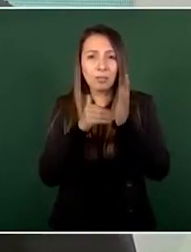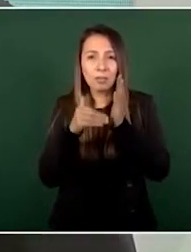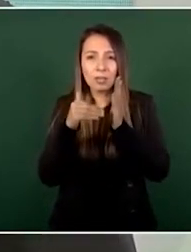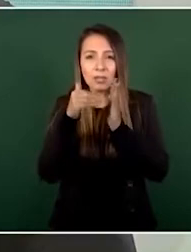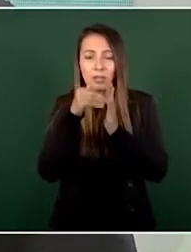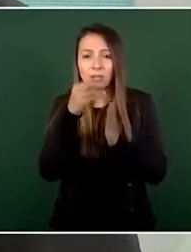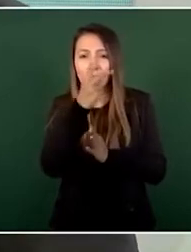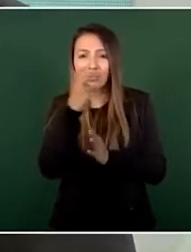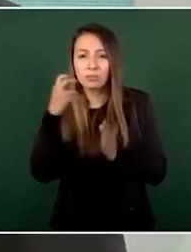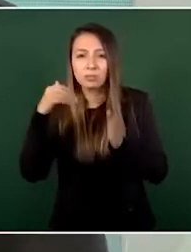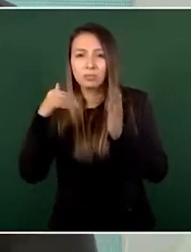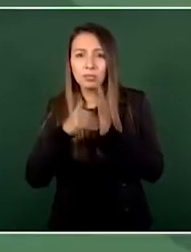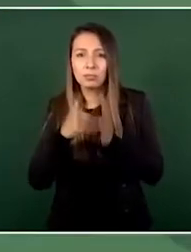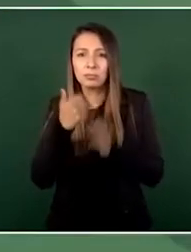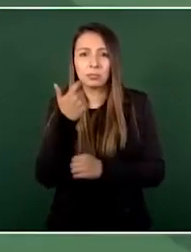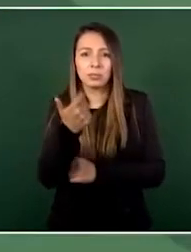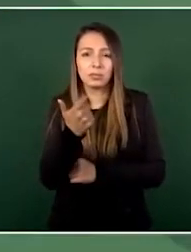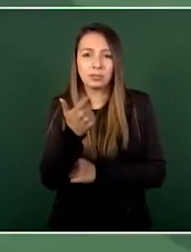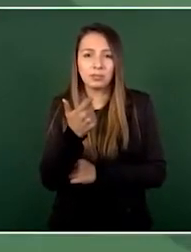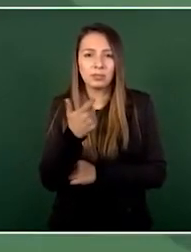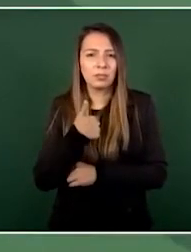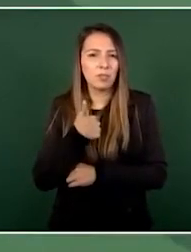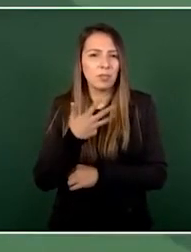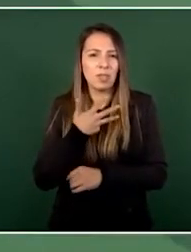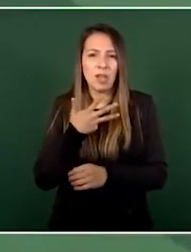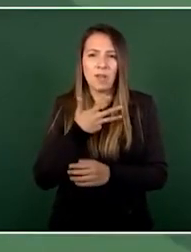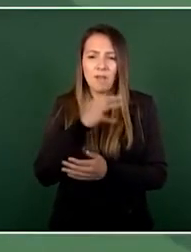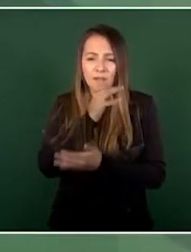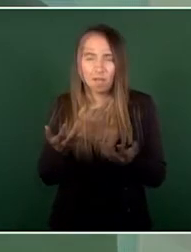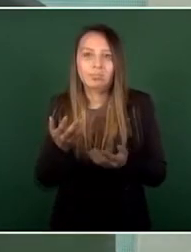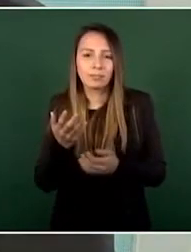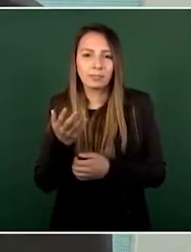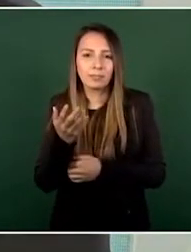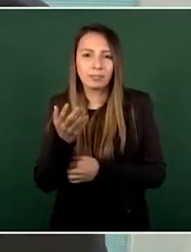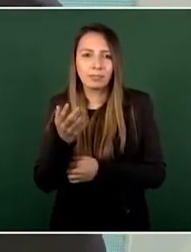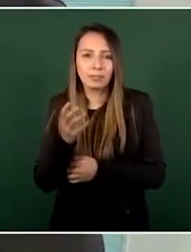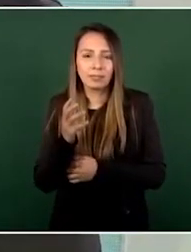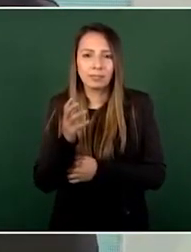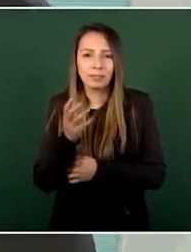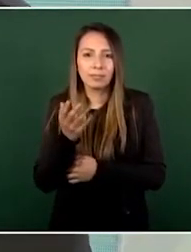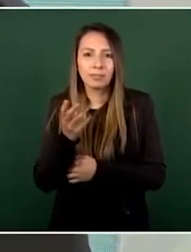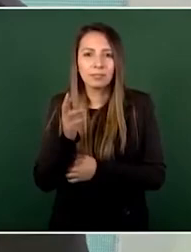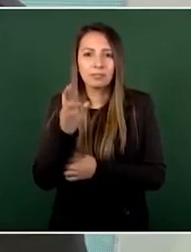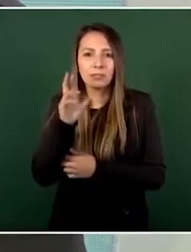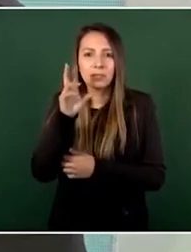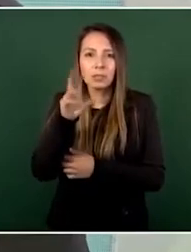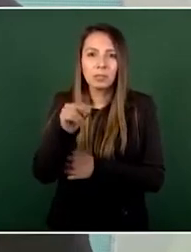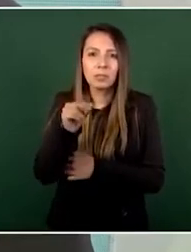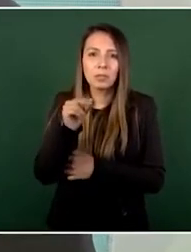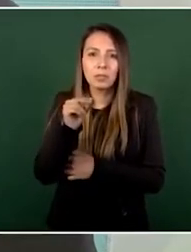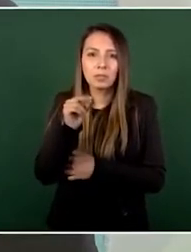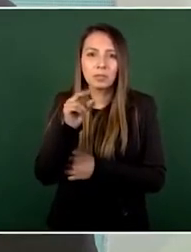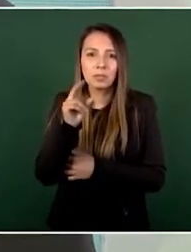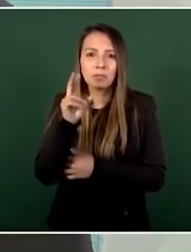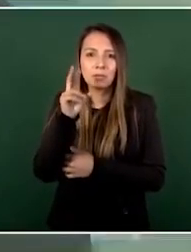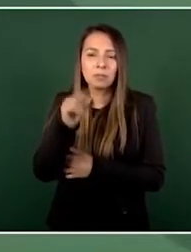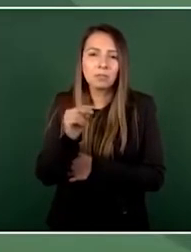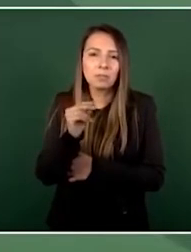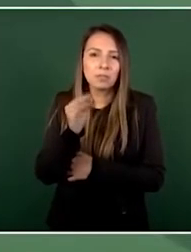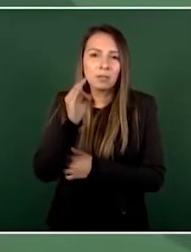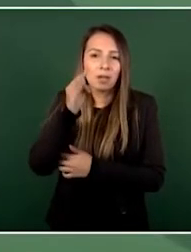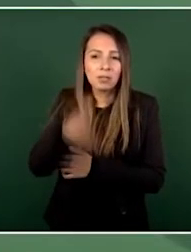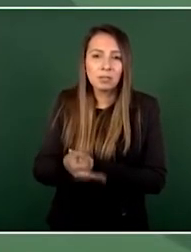35,200,000 pesos y que tengo todas las facturas y todos los comprobantes. No lo aceptó la transparencia.